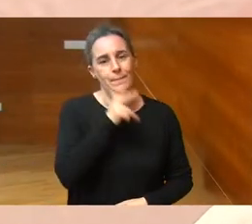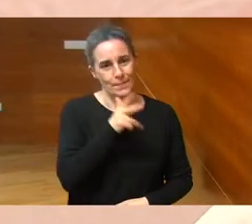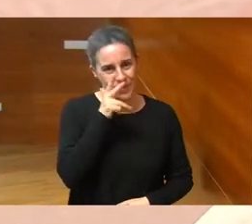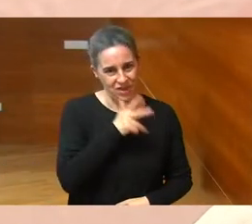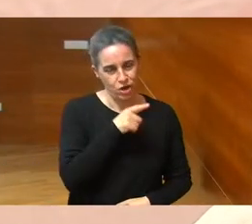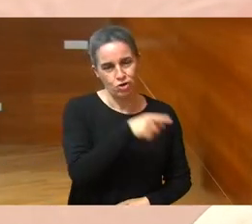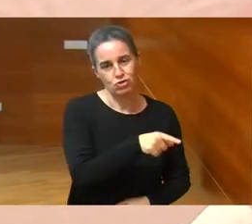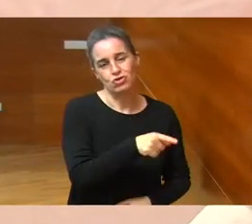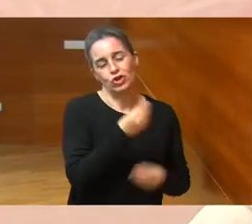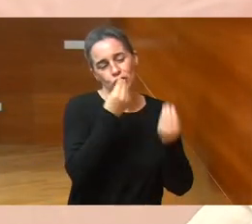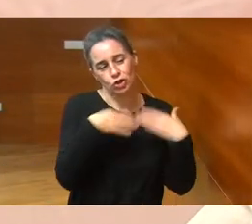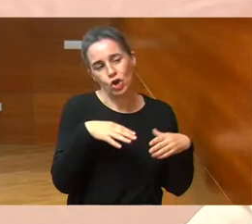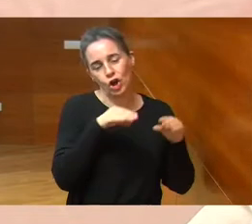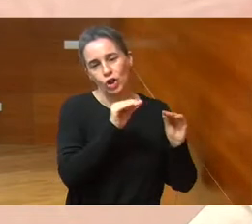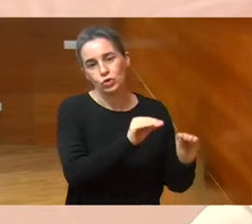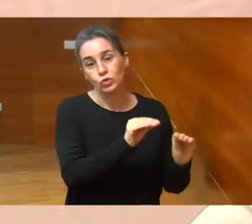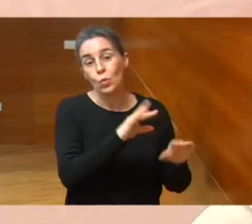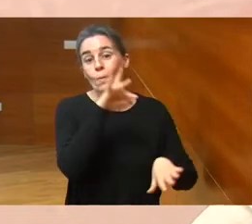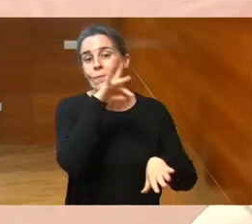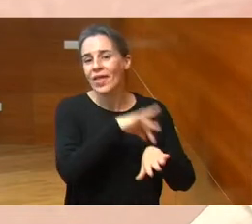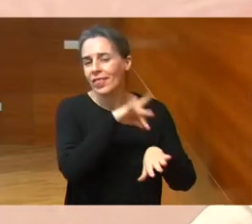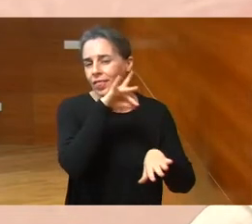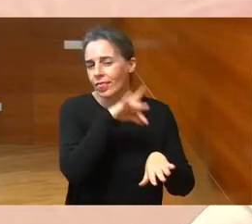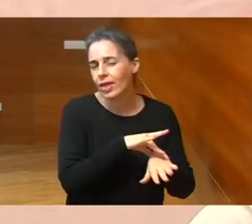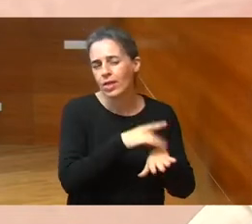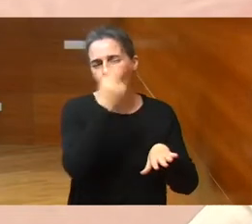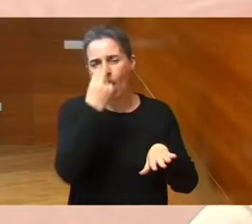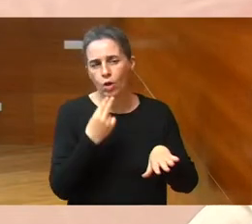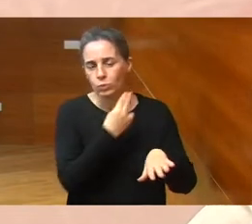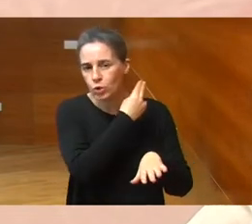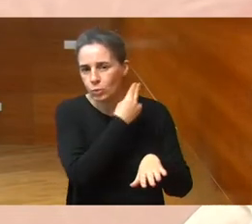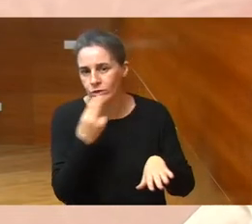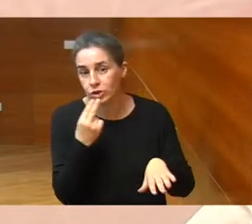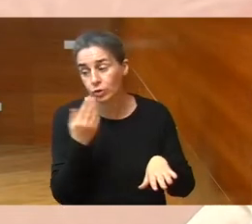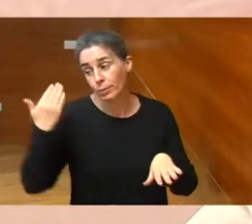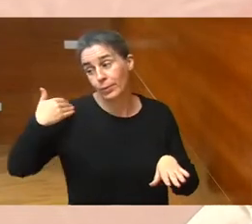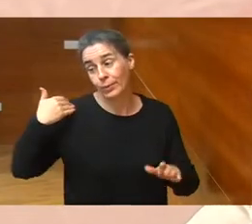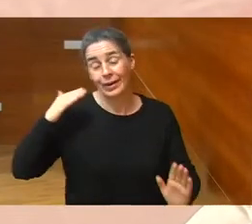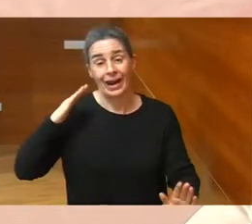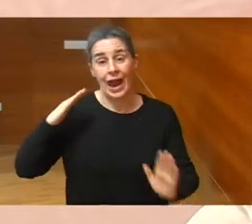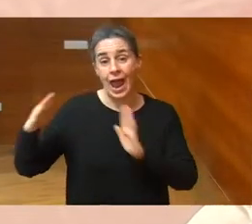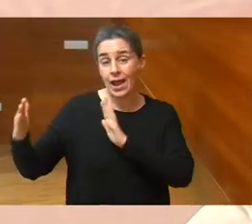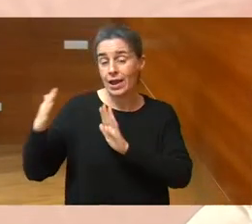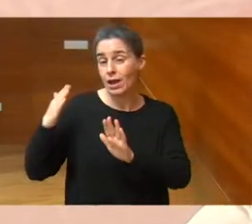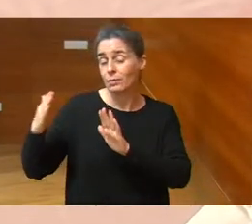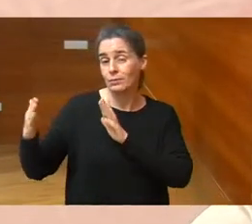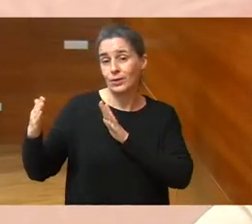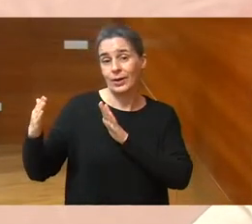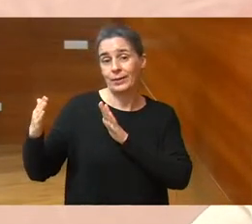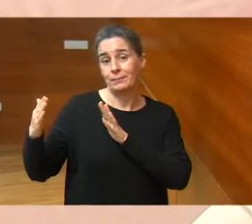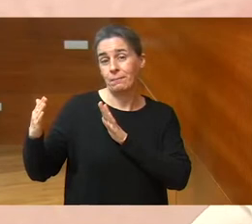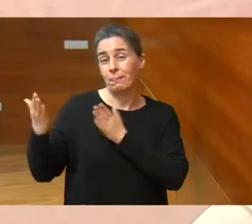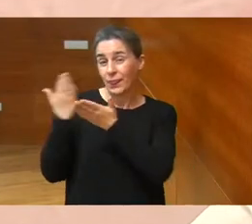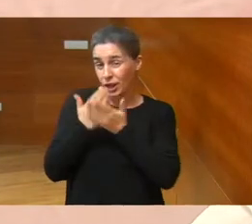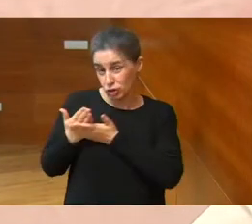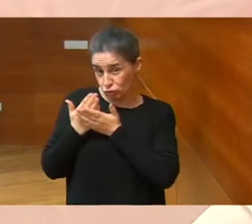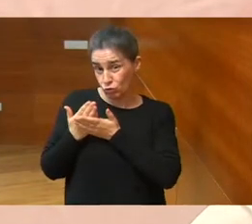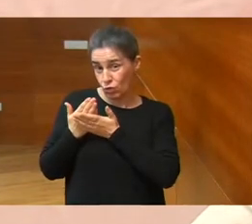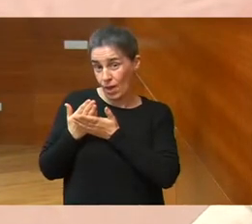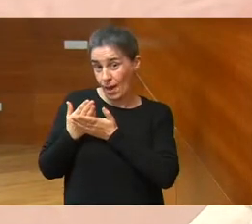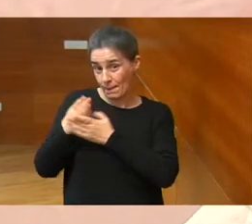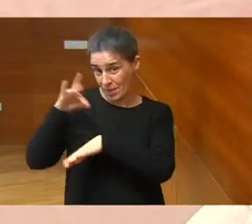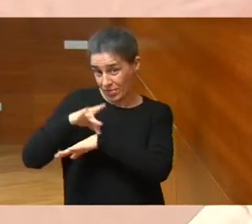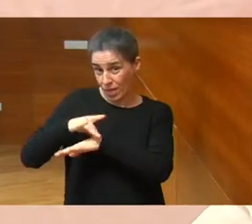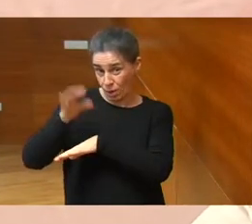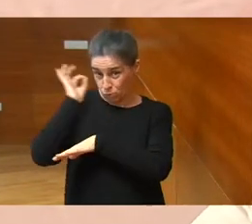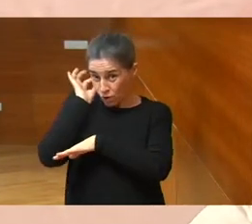Medicina de compromiso de un momento bueno no que es dudar medicina tampoco era